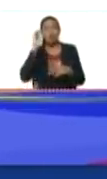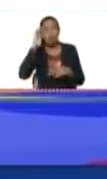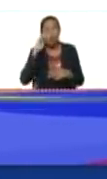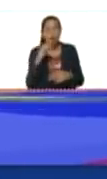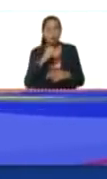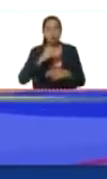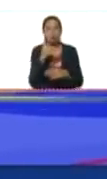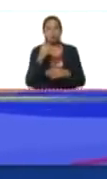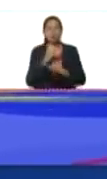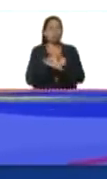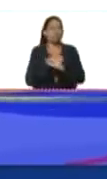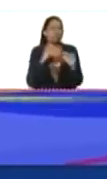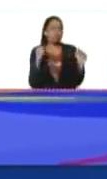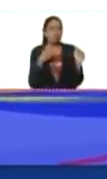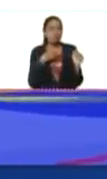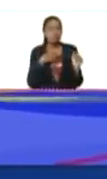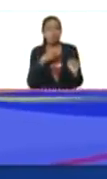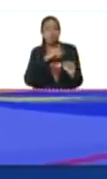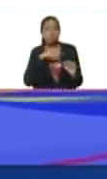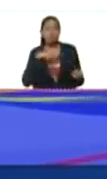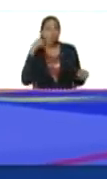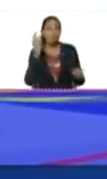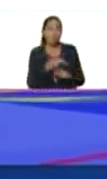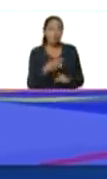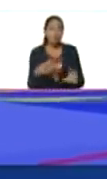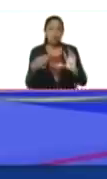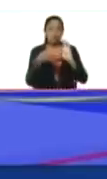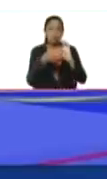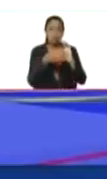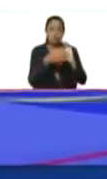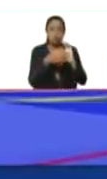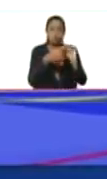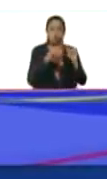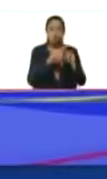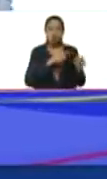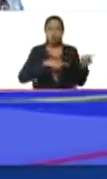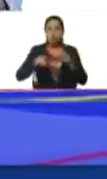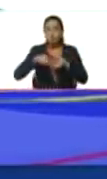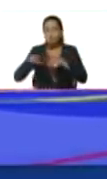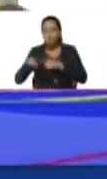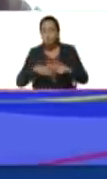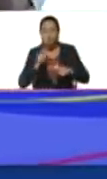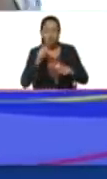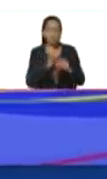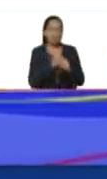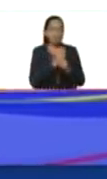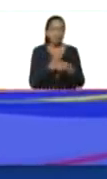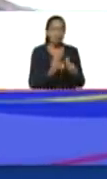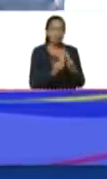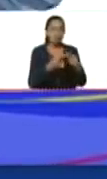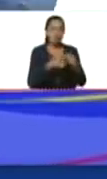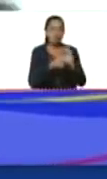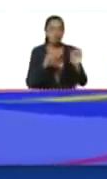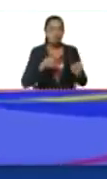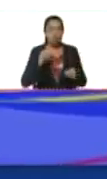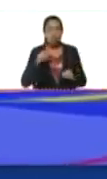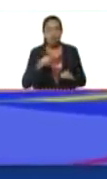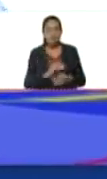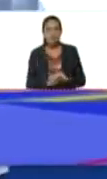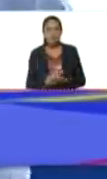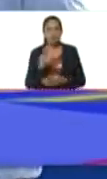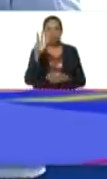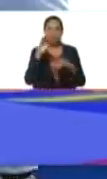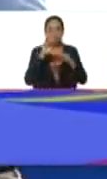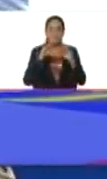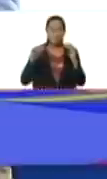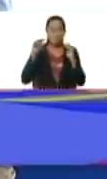imposible. Por eso tenemos la obligación de articular, de coordinar, de trabajar juntas y juntos los 3 niveles